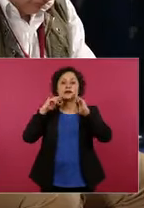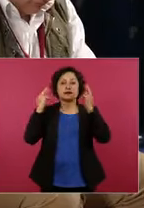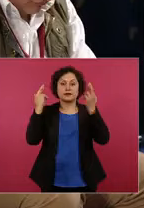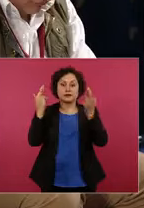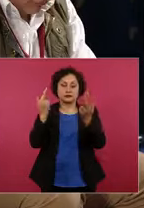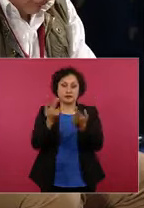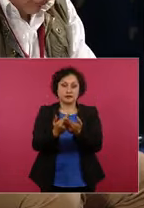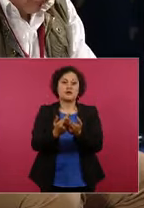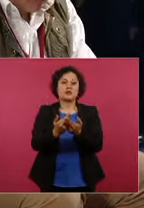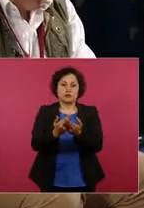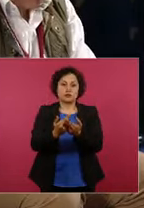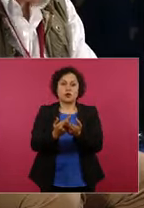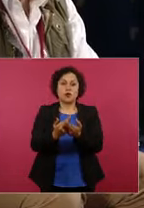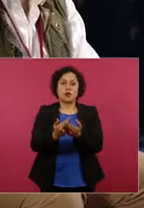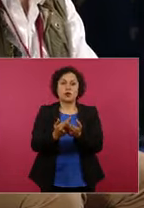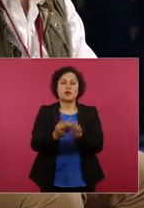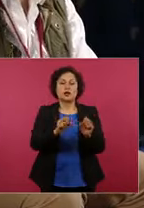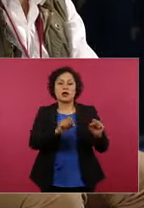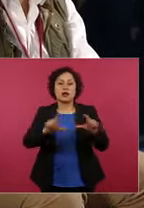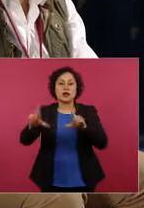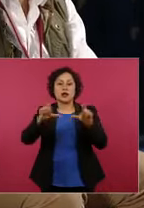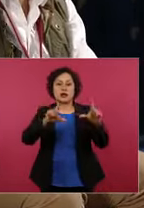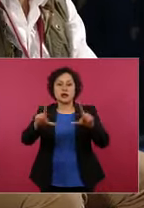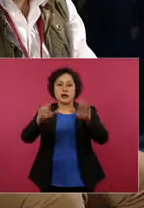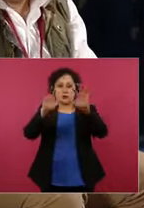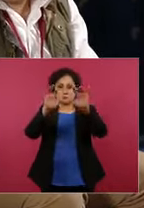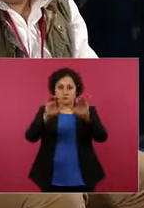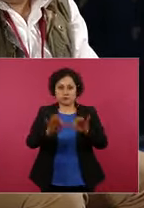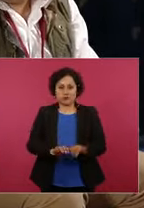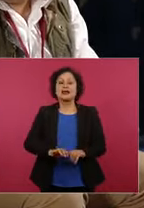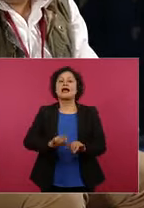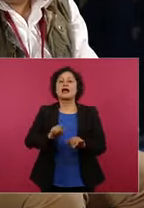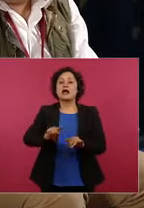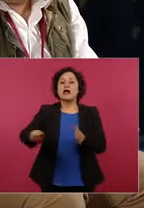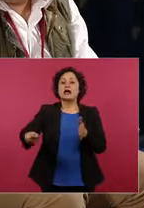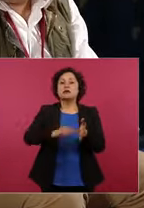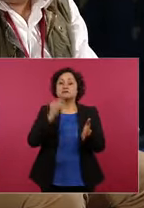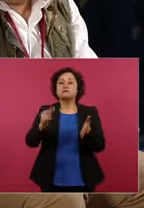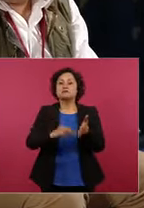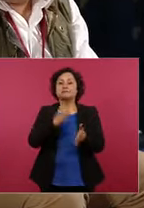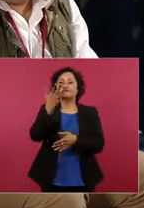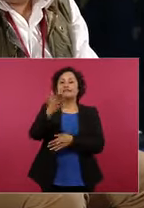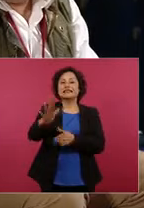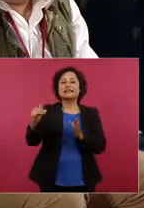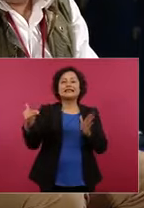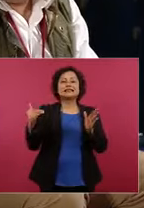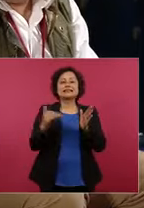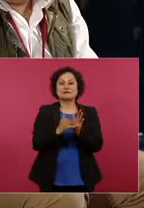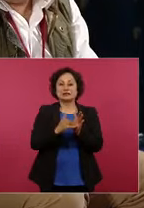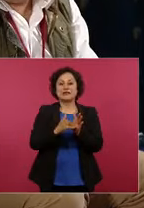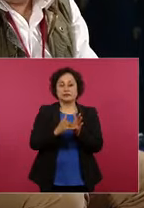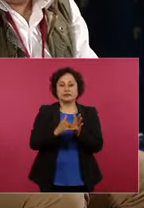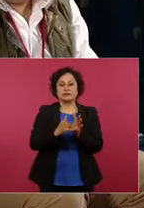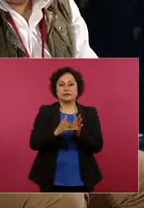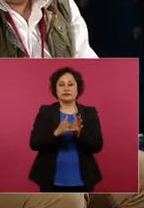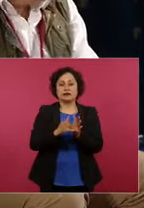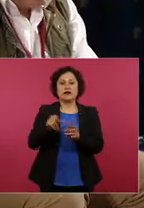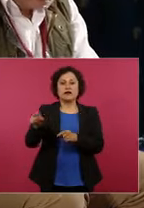10,000 firmas. ¿Por qué? Presidente, la playa Punta